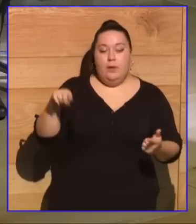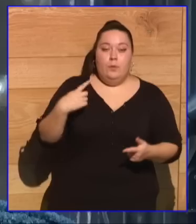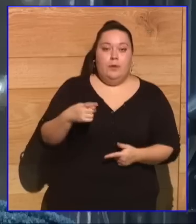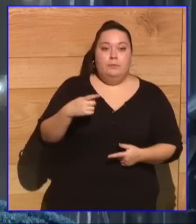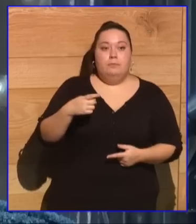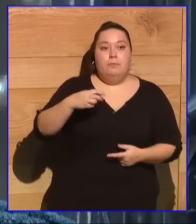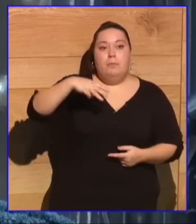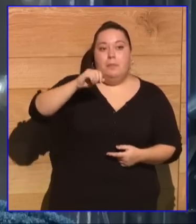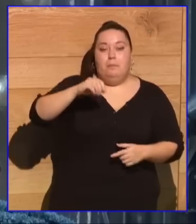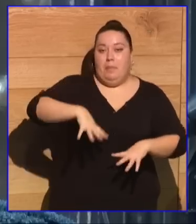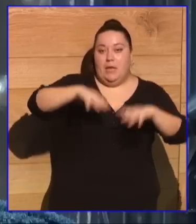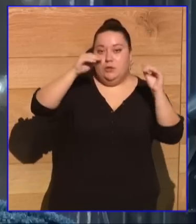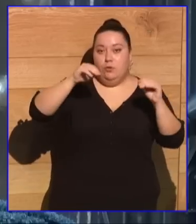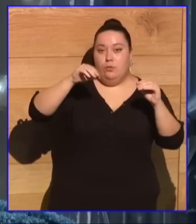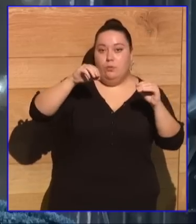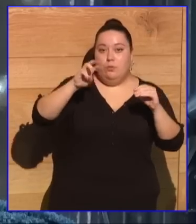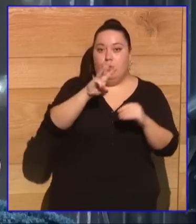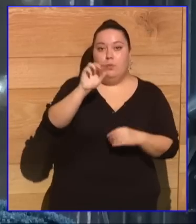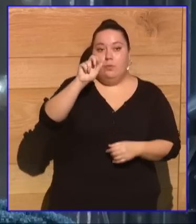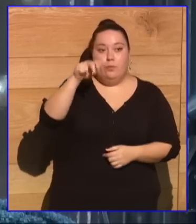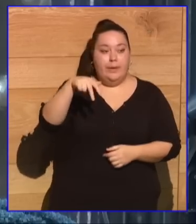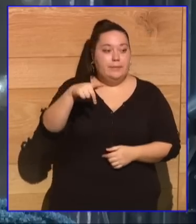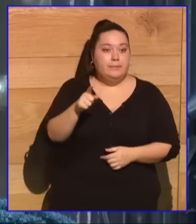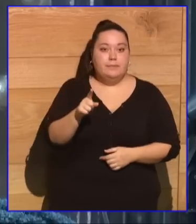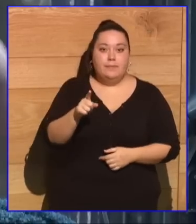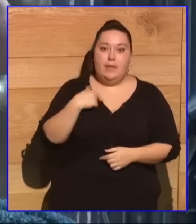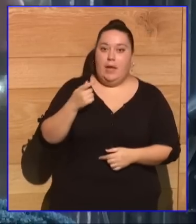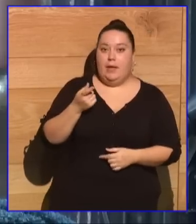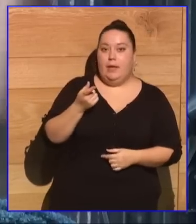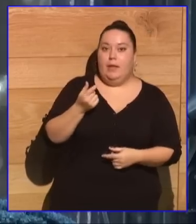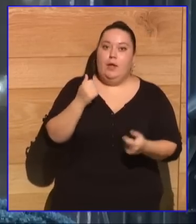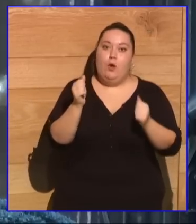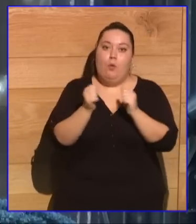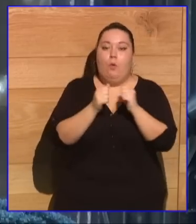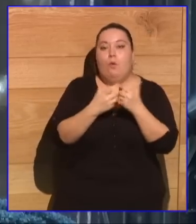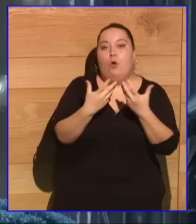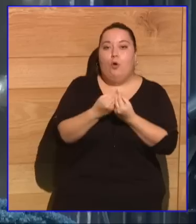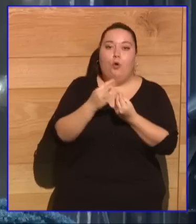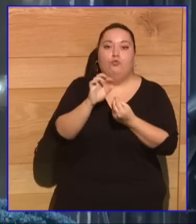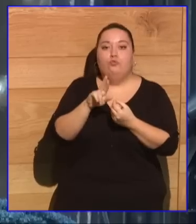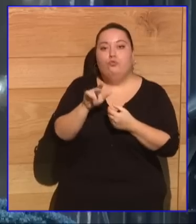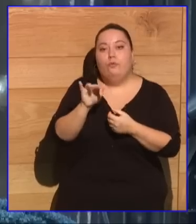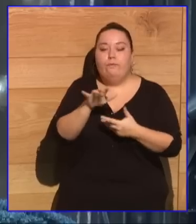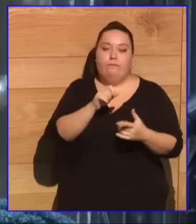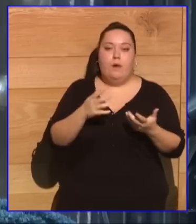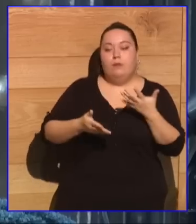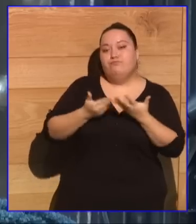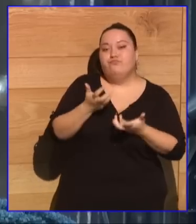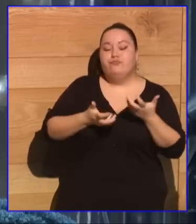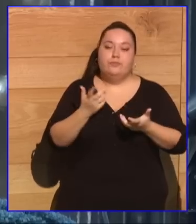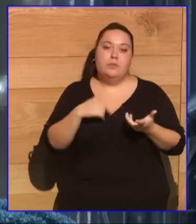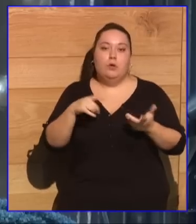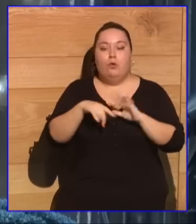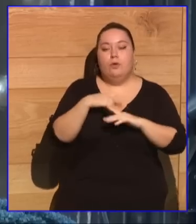Wayne, donde un señor te está haciendo tortillas con huevos de trufa y creces en un ambiente hiper privilegiado. Quiere decir que una cosa por la